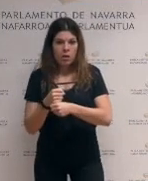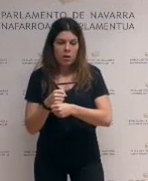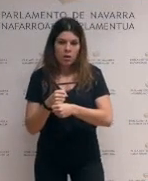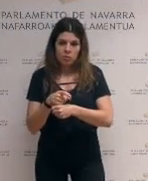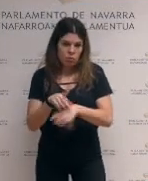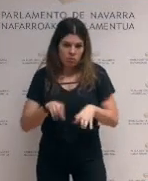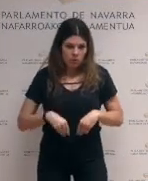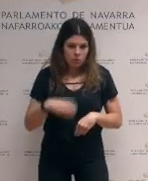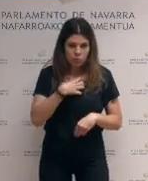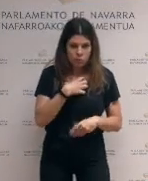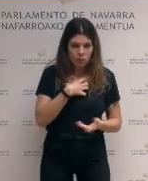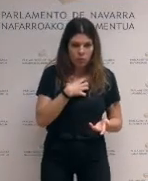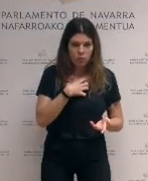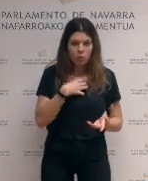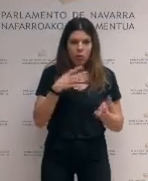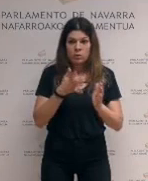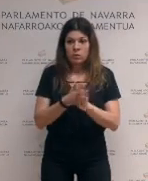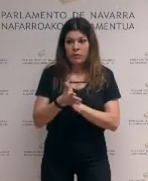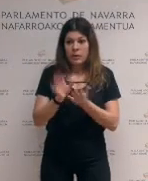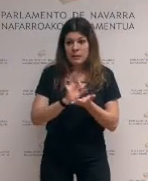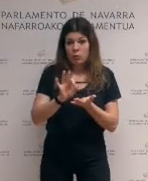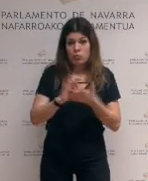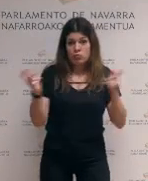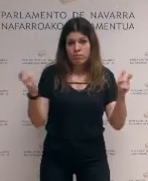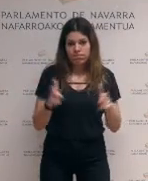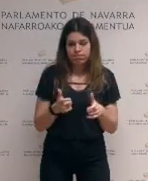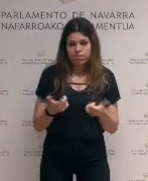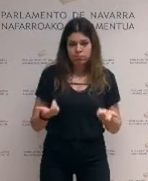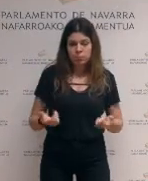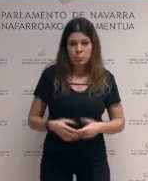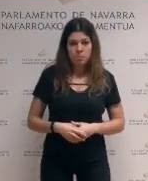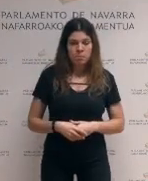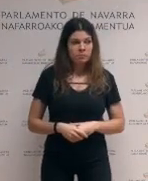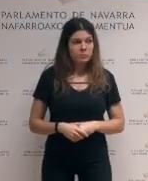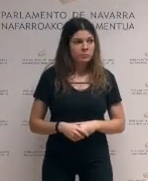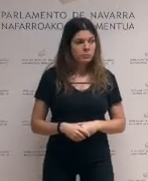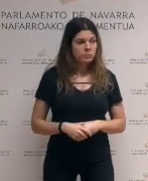realizan, es decir, dependan de una reducción de servicios a los ciudadanos.